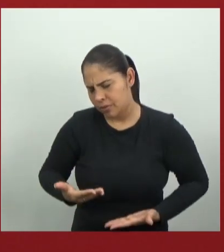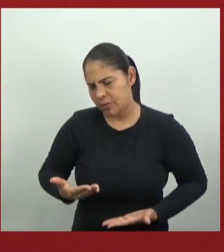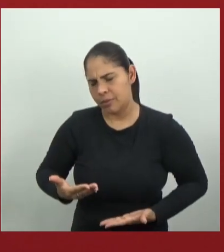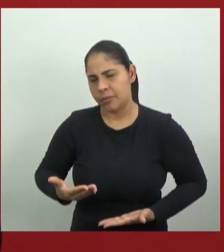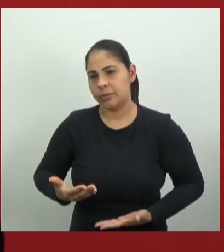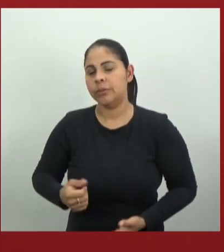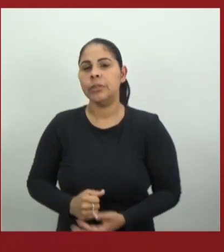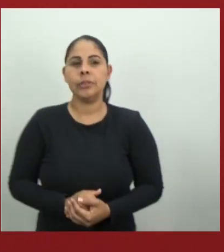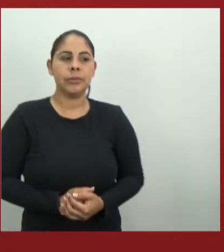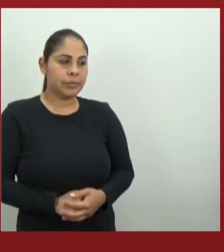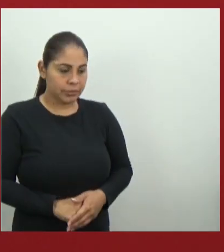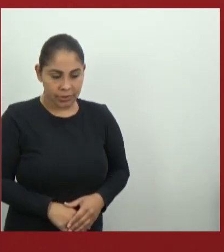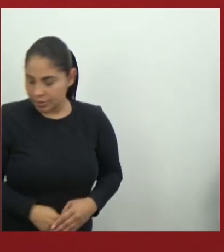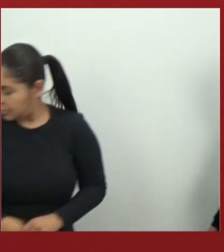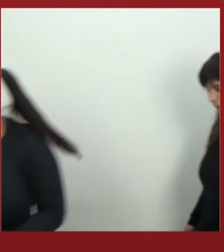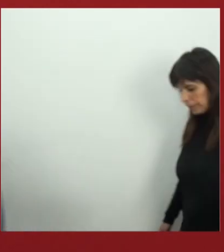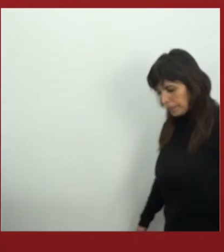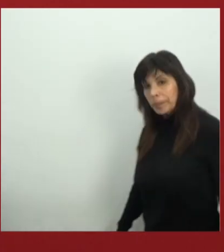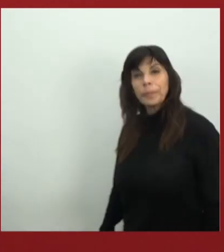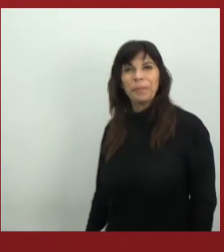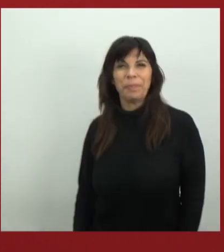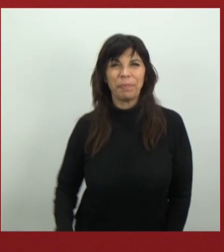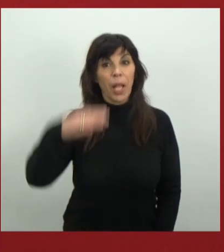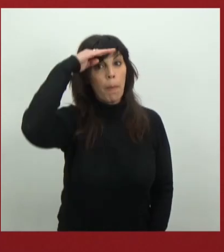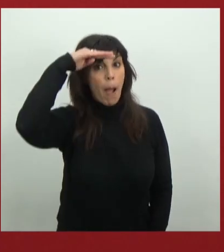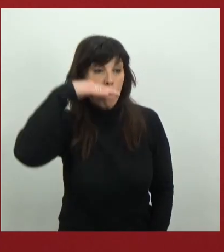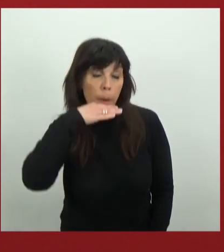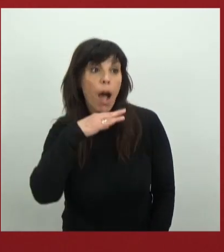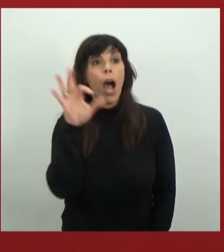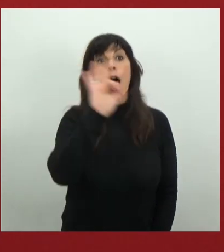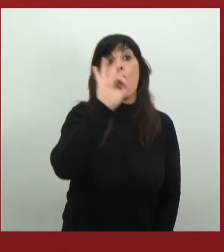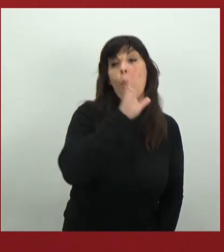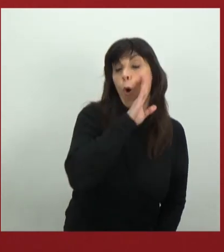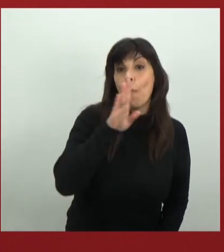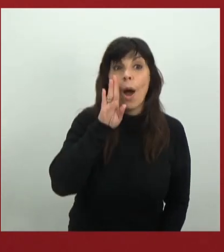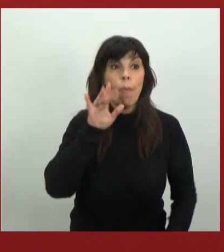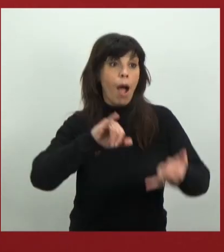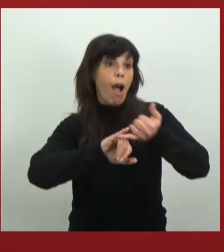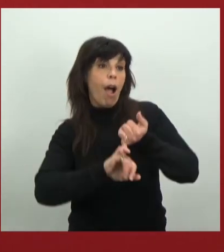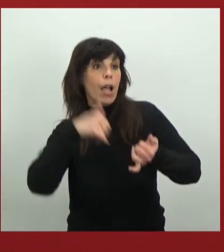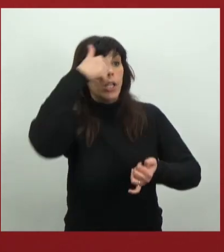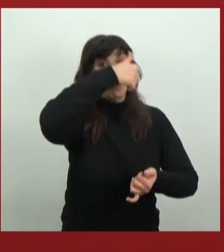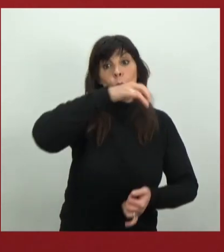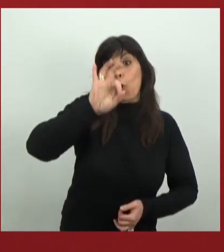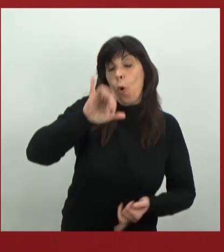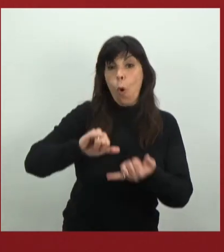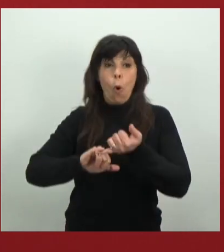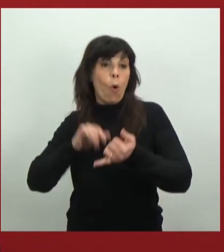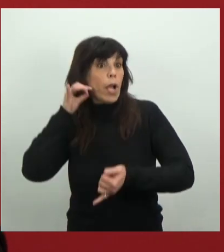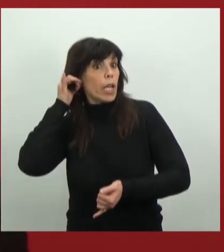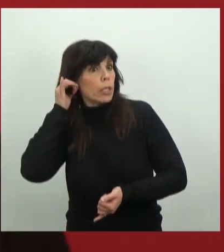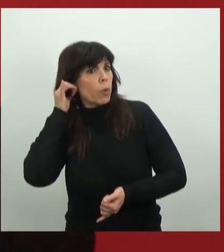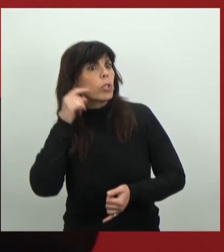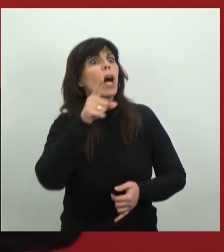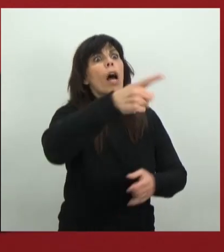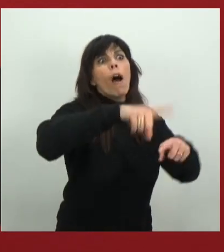favor. Los papás, las mamás, los esposos, las esposas, que tenéis a alguien en vuestra familia